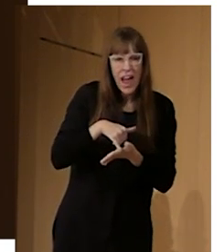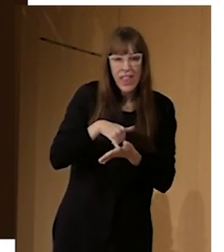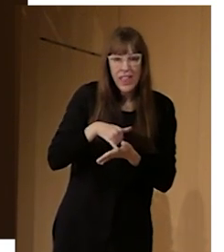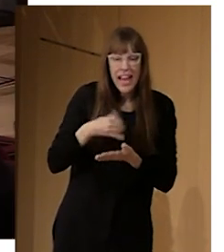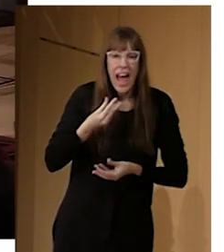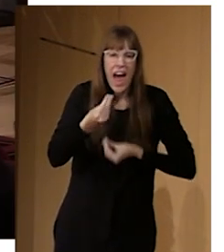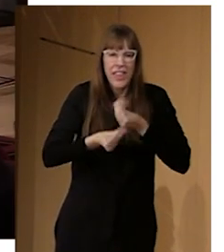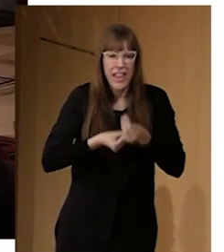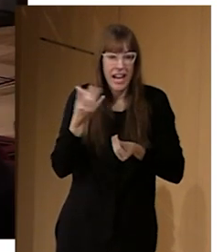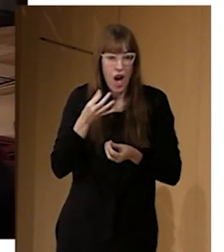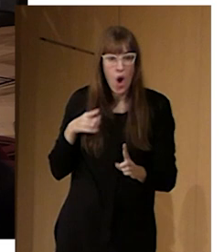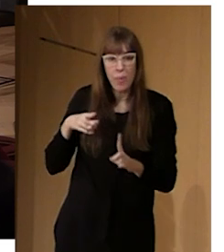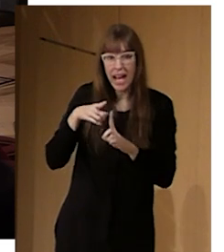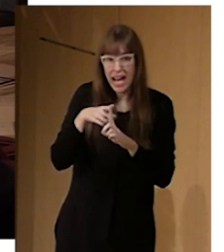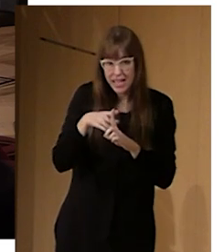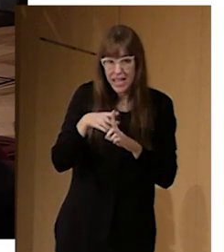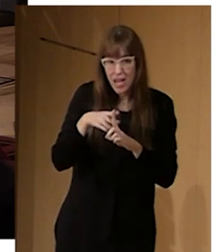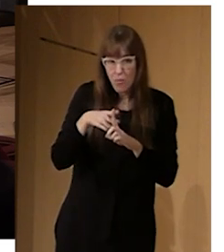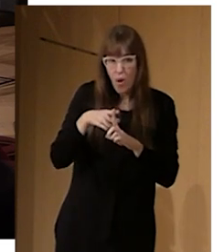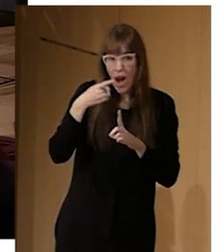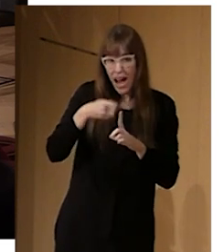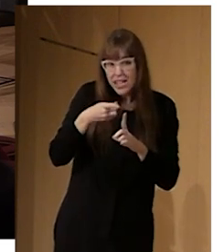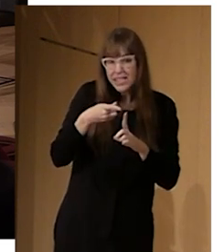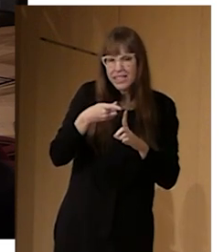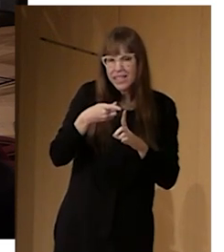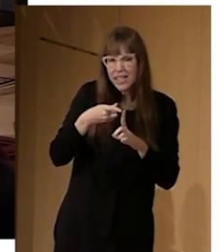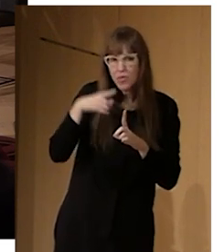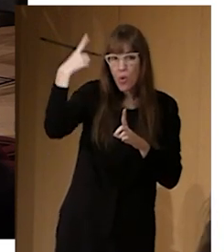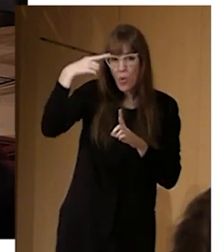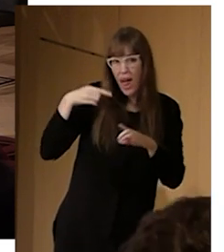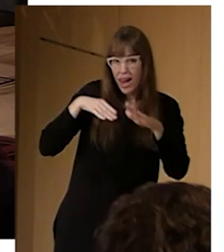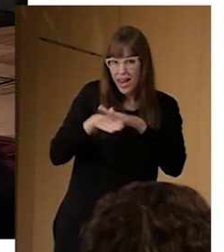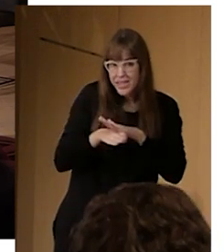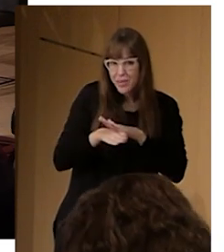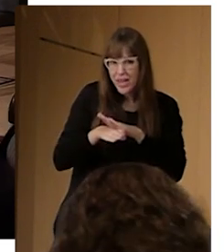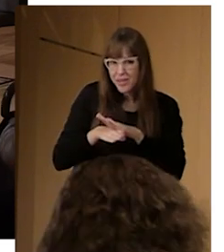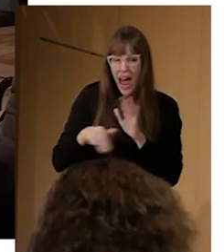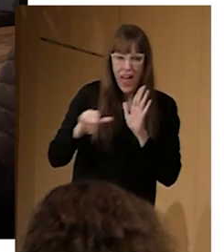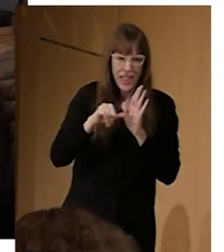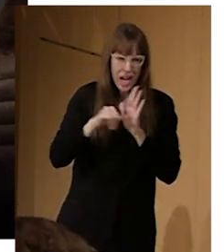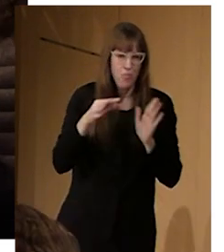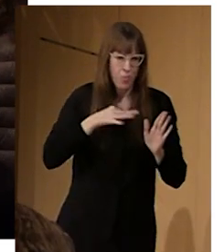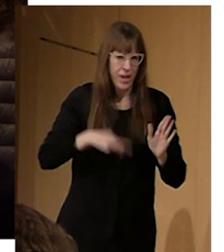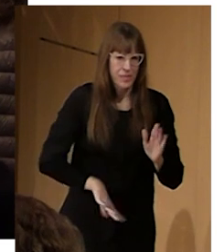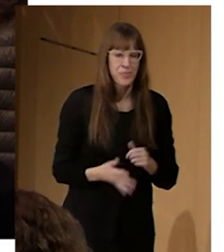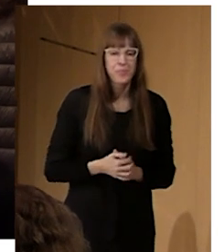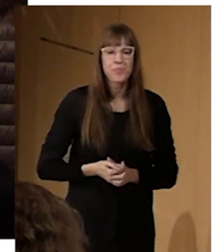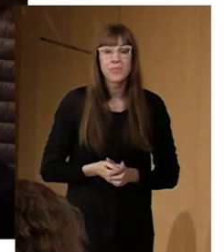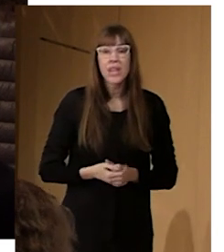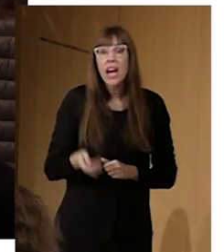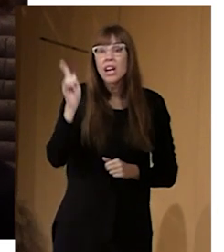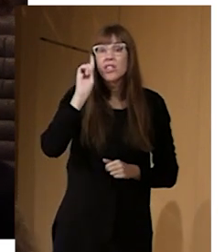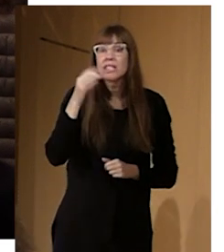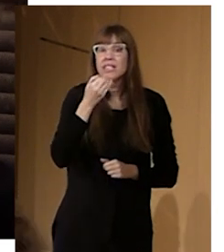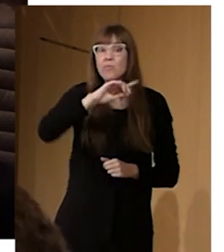para implementar esta esta buena práctica No sé si alguno de los que estáis aquí conocéis el el